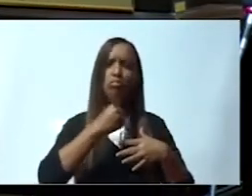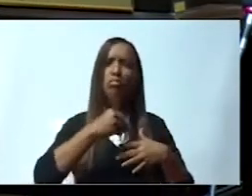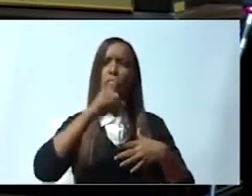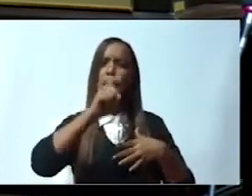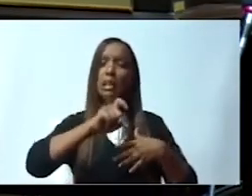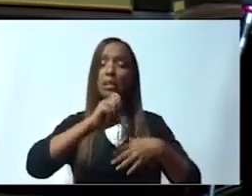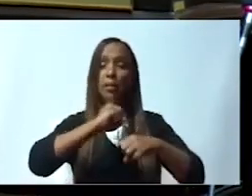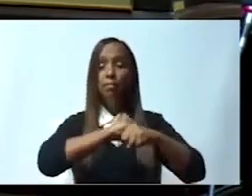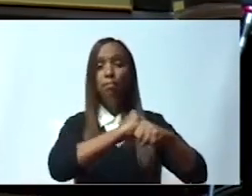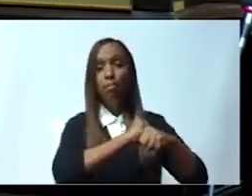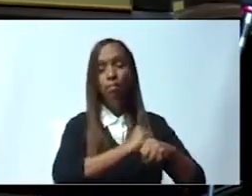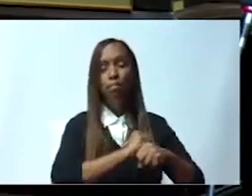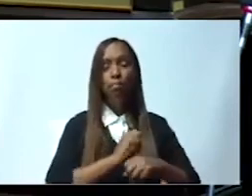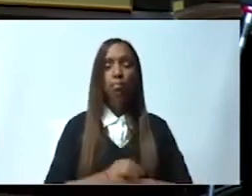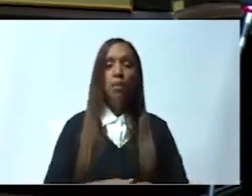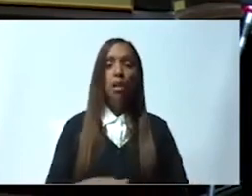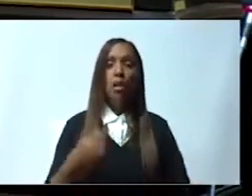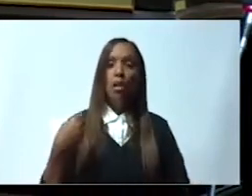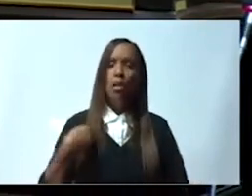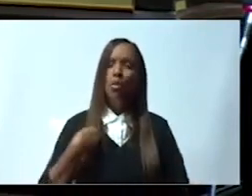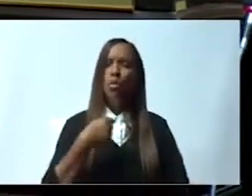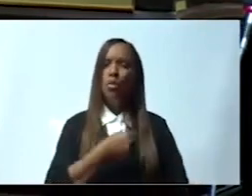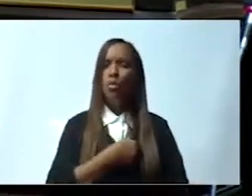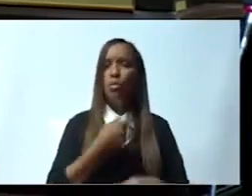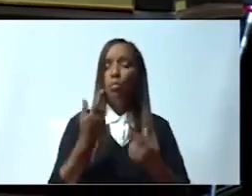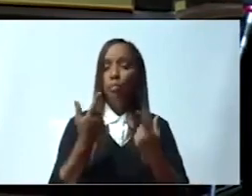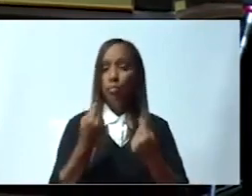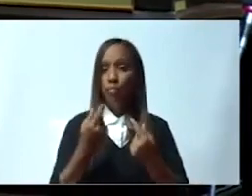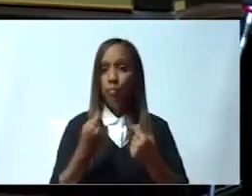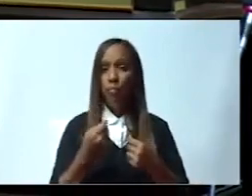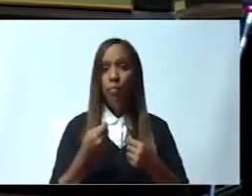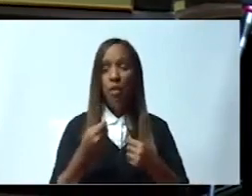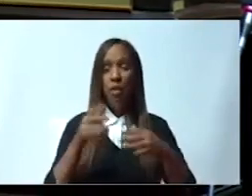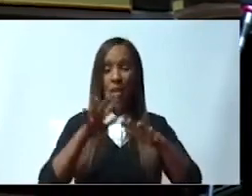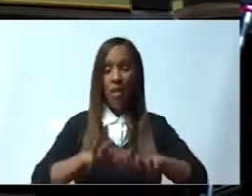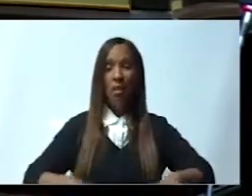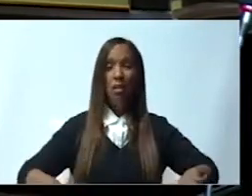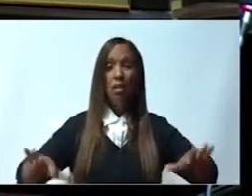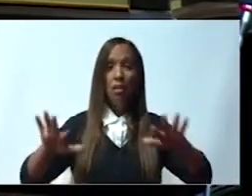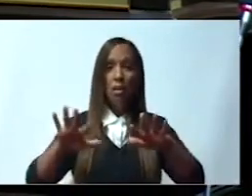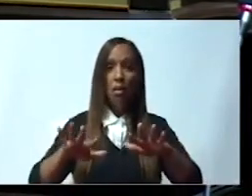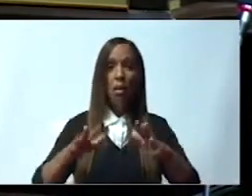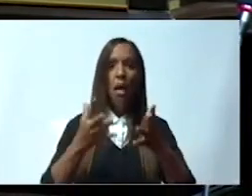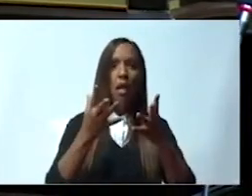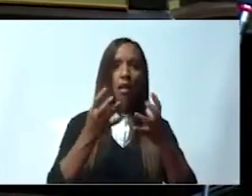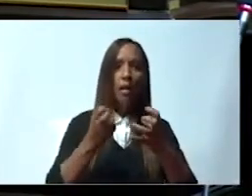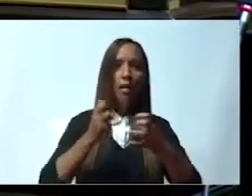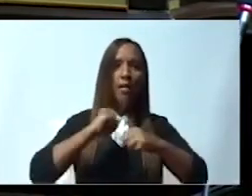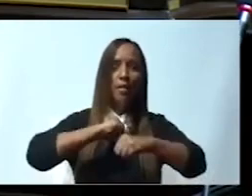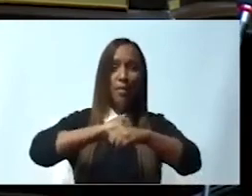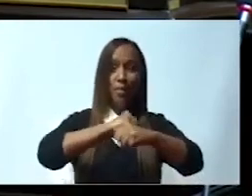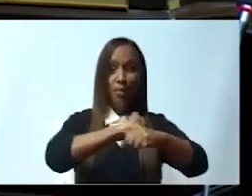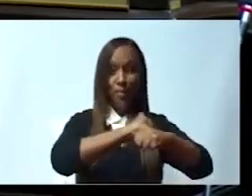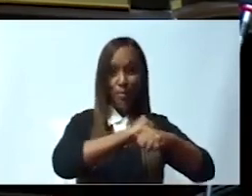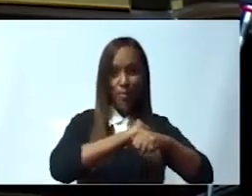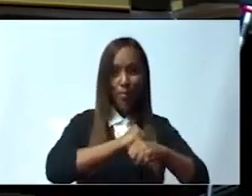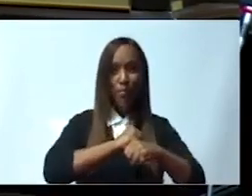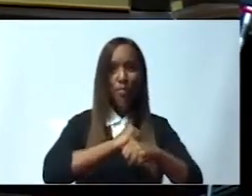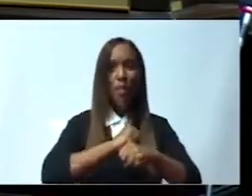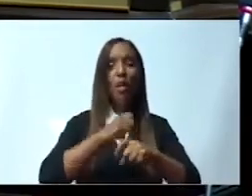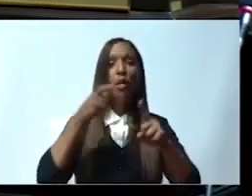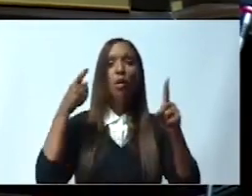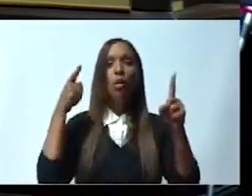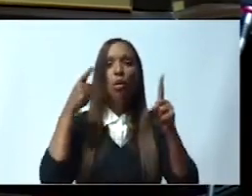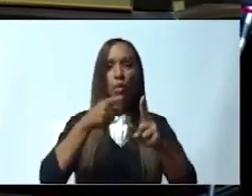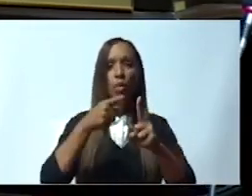verdes y llevando espacios de recreación dentro de las posibilidades para conservar y evitar que esas